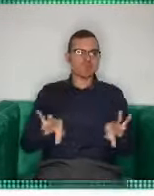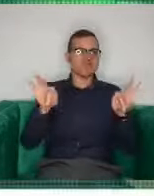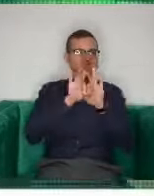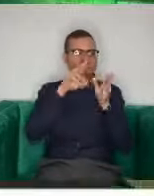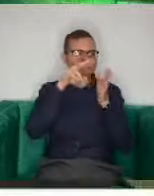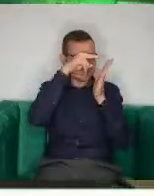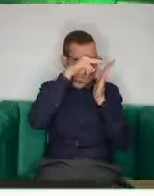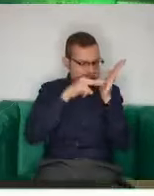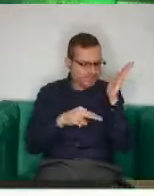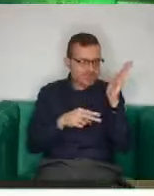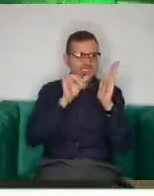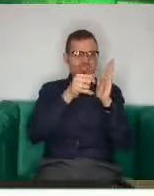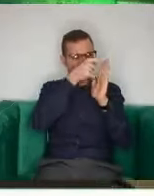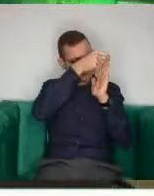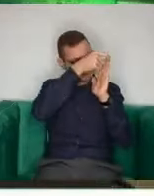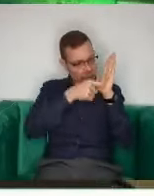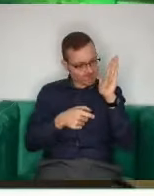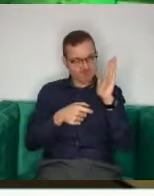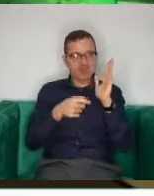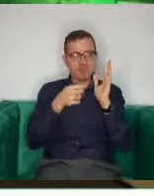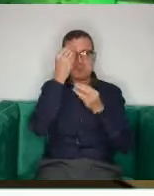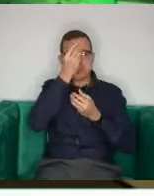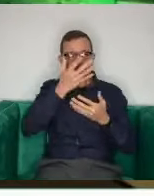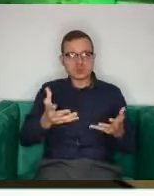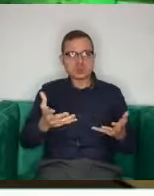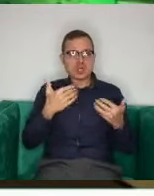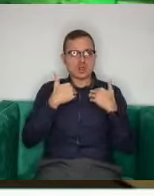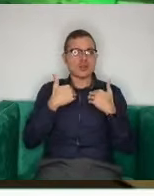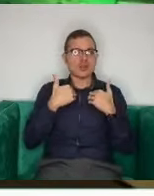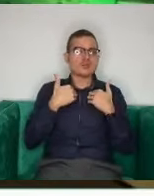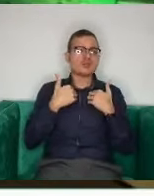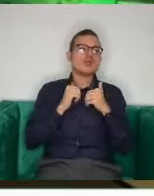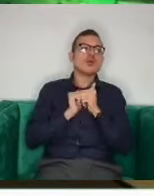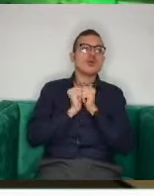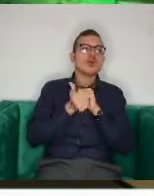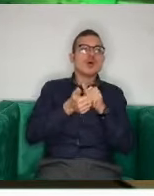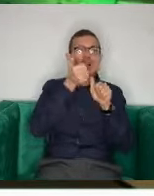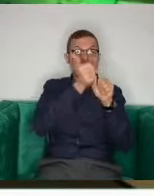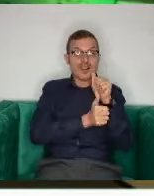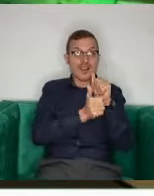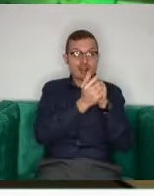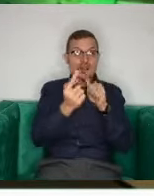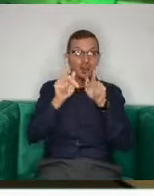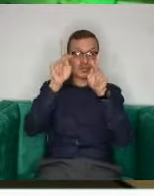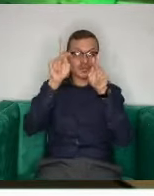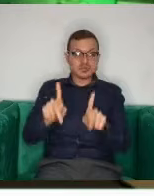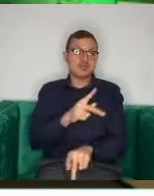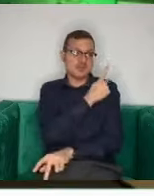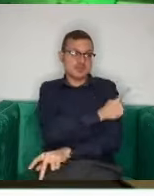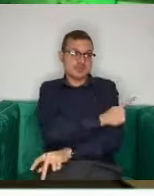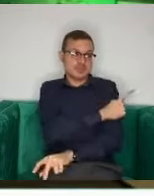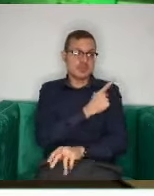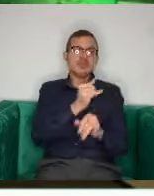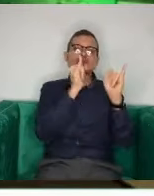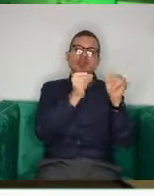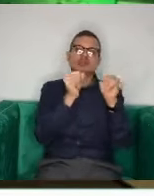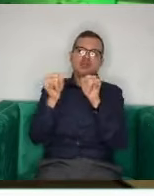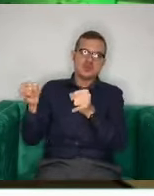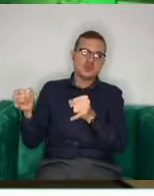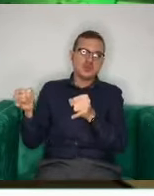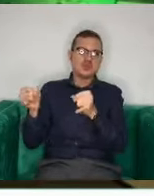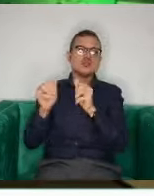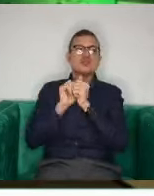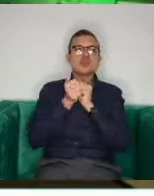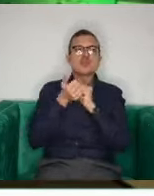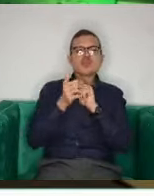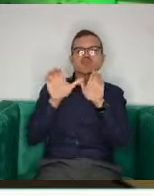etiqueta. Y como usted dice, para cada paciente es completamente individual cómo va a ser ese